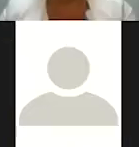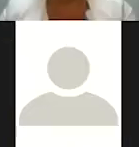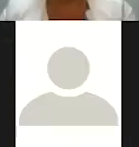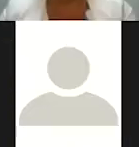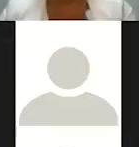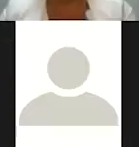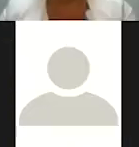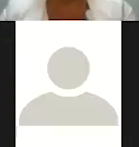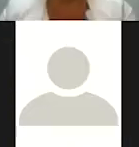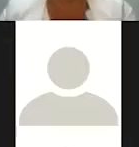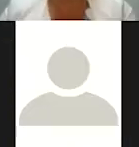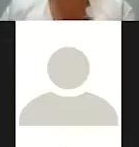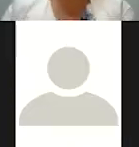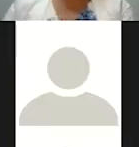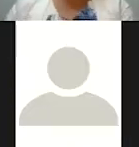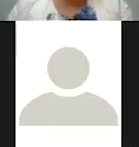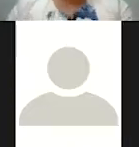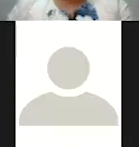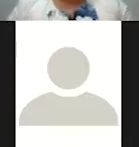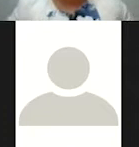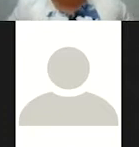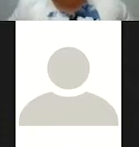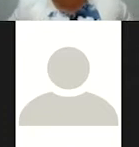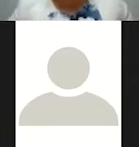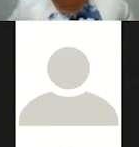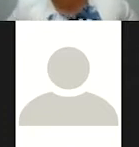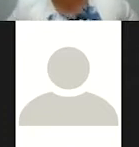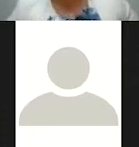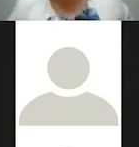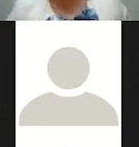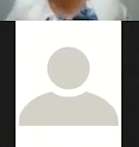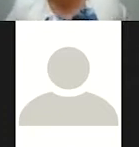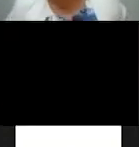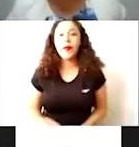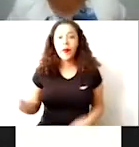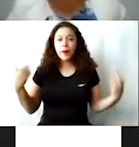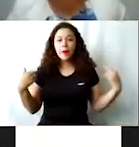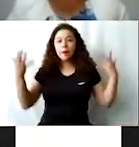Les voy a presentar a la psicóloga Marilina Ontiveros Tobar.